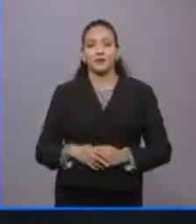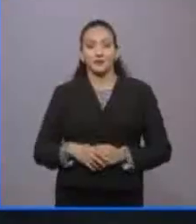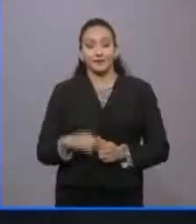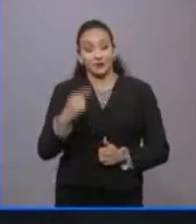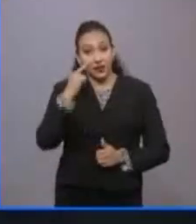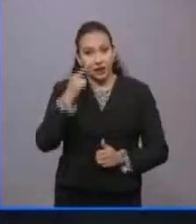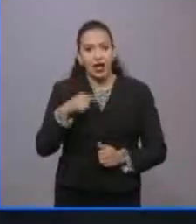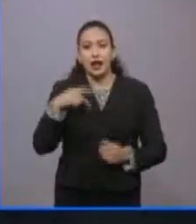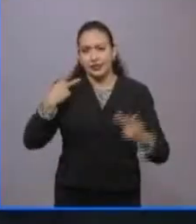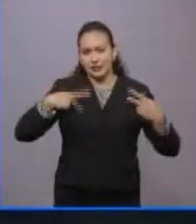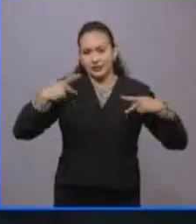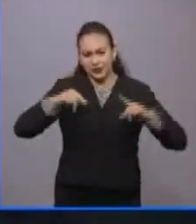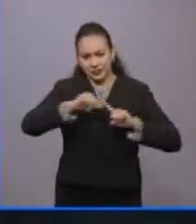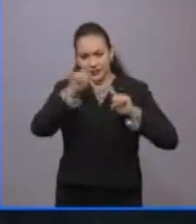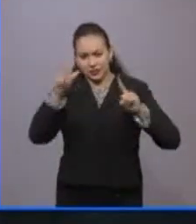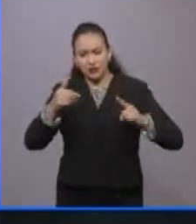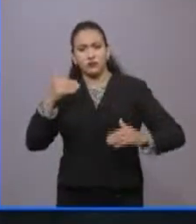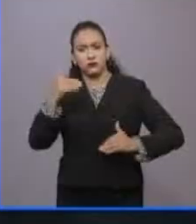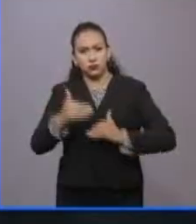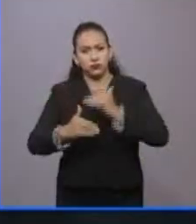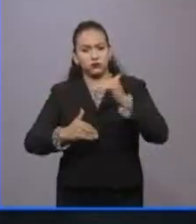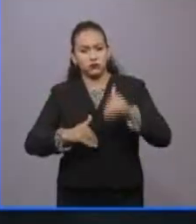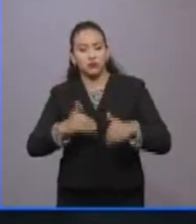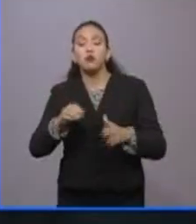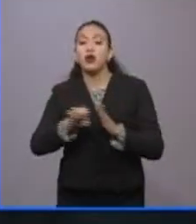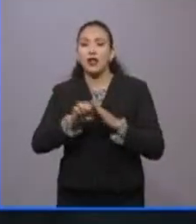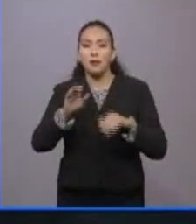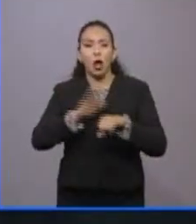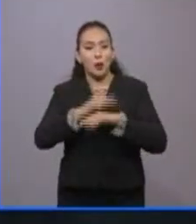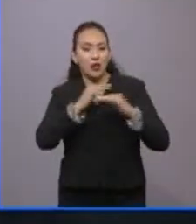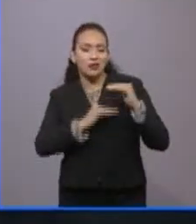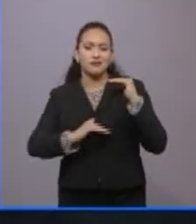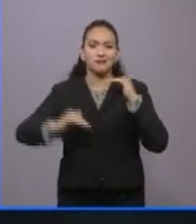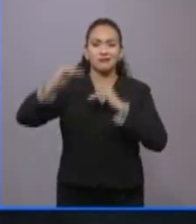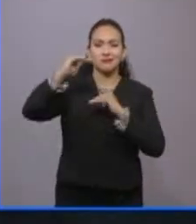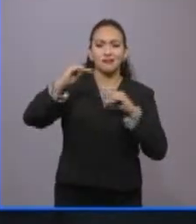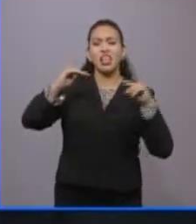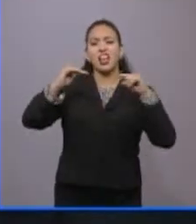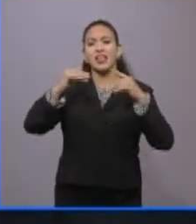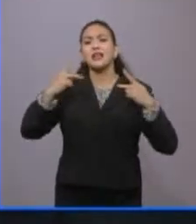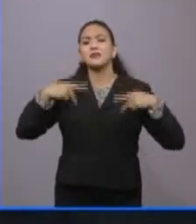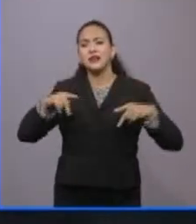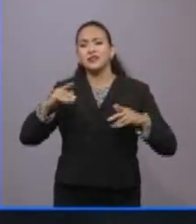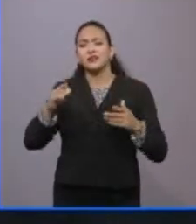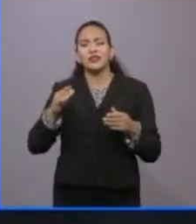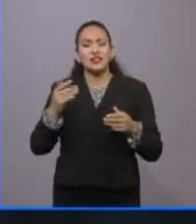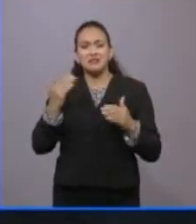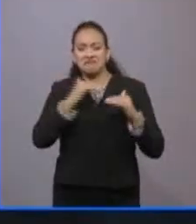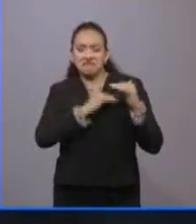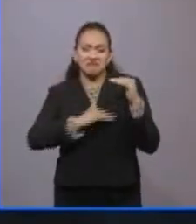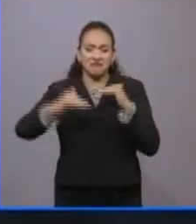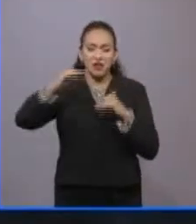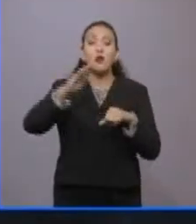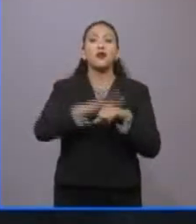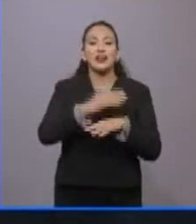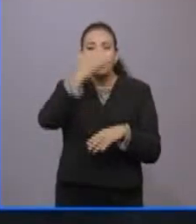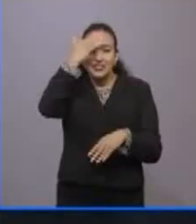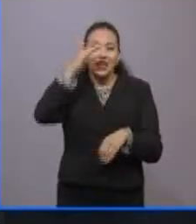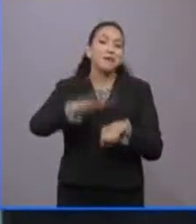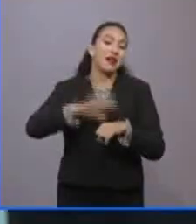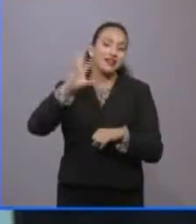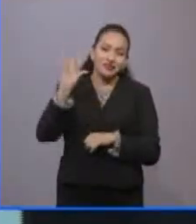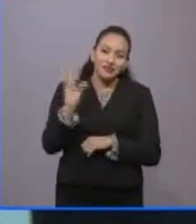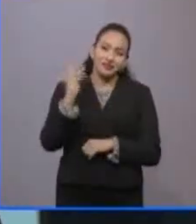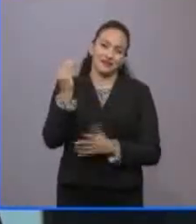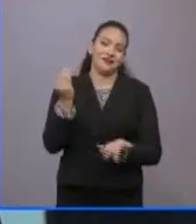de la humanidad, las sociedades que más tengan éxito son las que más van a conocer, las que más van a tener conocimiento, y